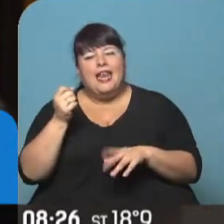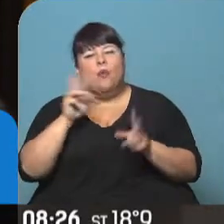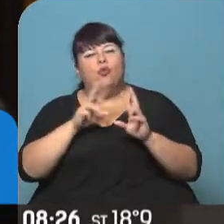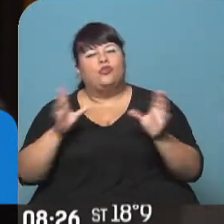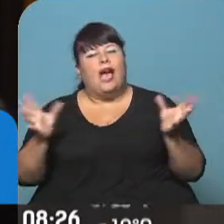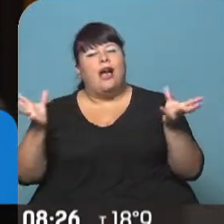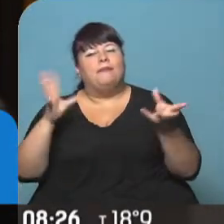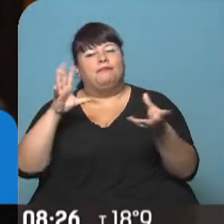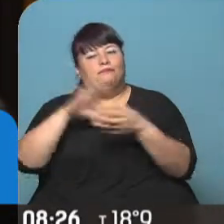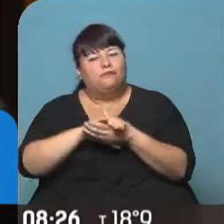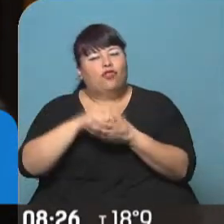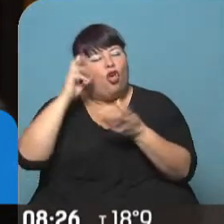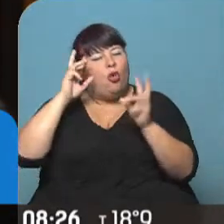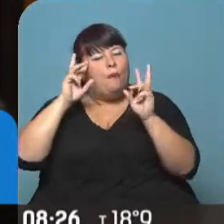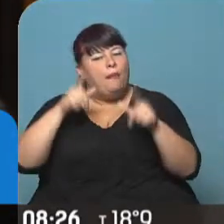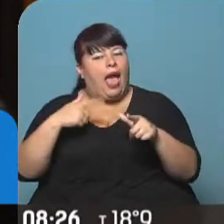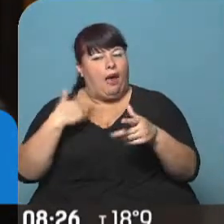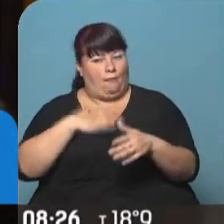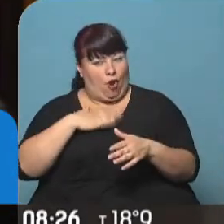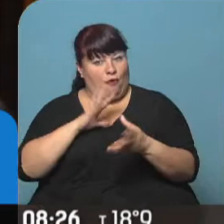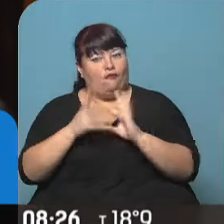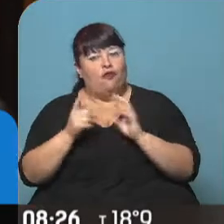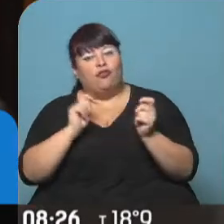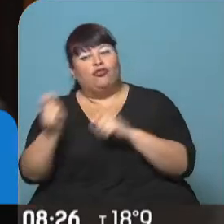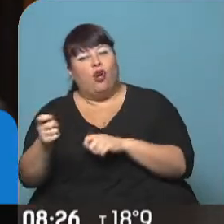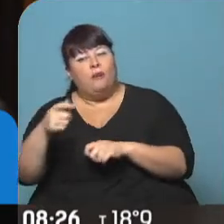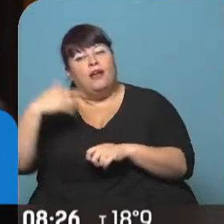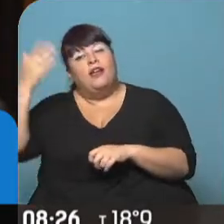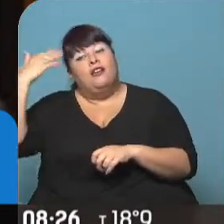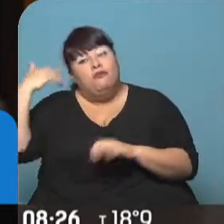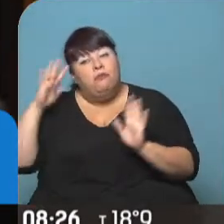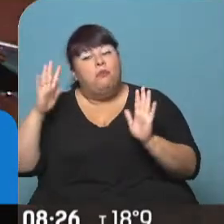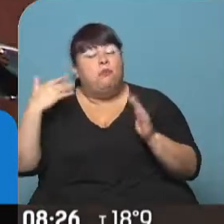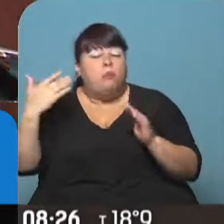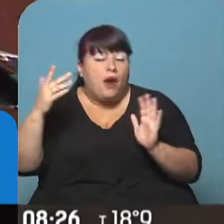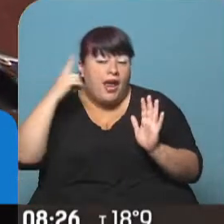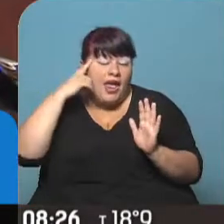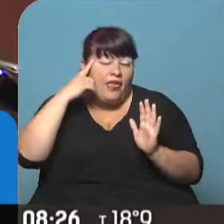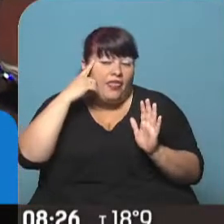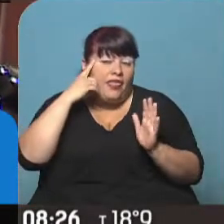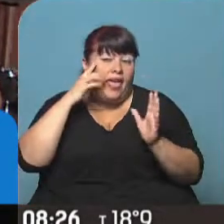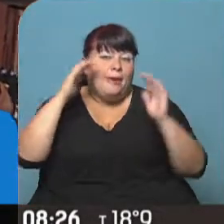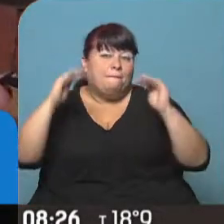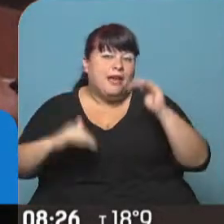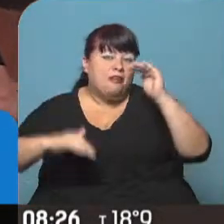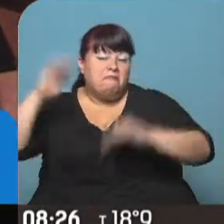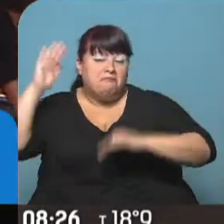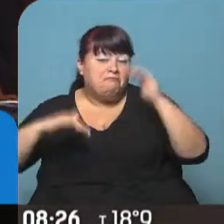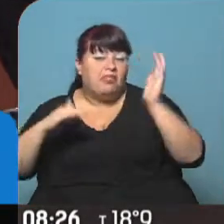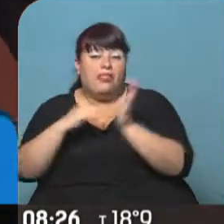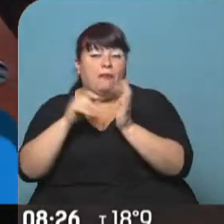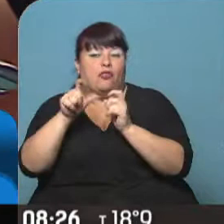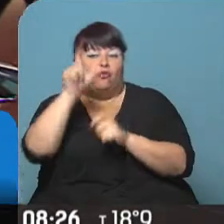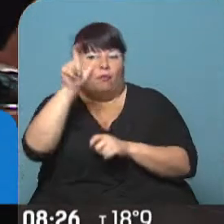eclipsar todo tipo de iniciativa propia de algún ladero que alguna vez pudiese proyectar una sombra menor o mayor sobre